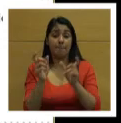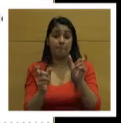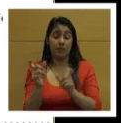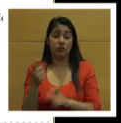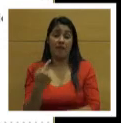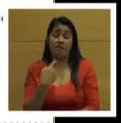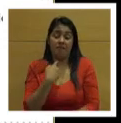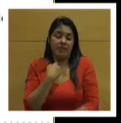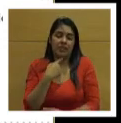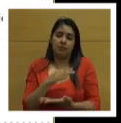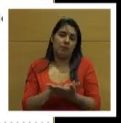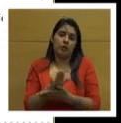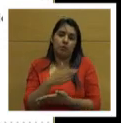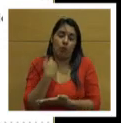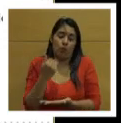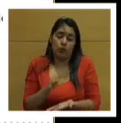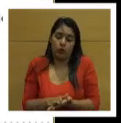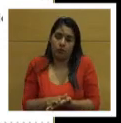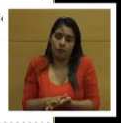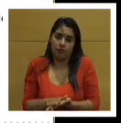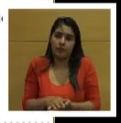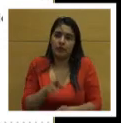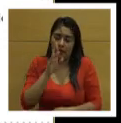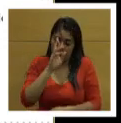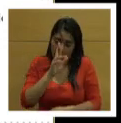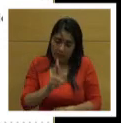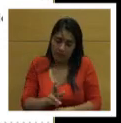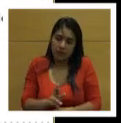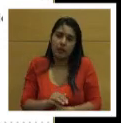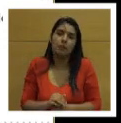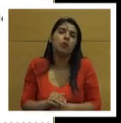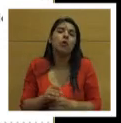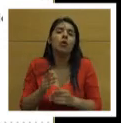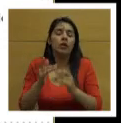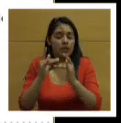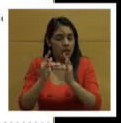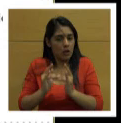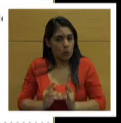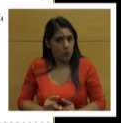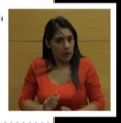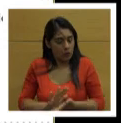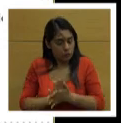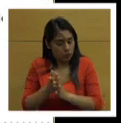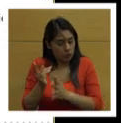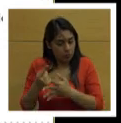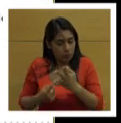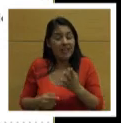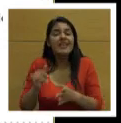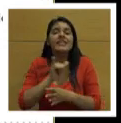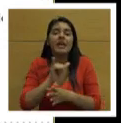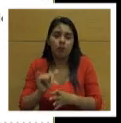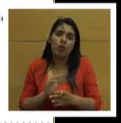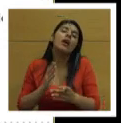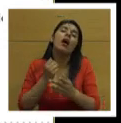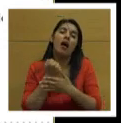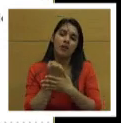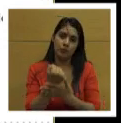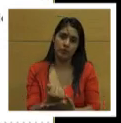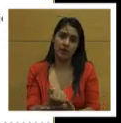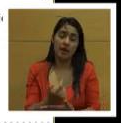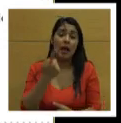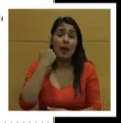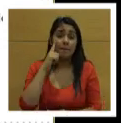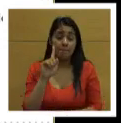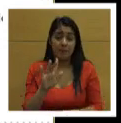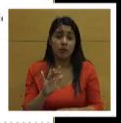víctima lamentablemente perdió la vida, respetamos que ellas tengan, cierto, el duelo y muchas cosas, y luego vamos a ofrecerle ayuda. Y si de alguna manera